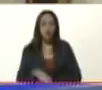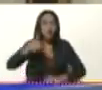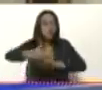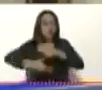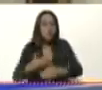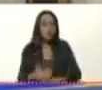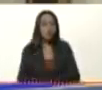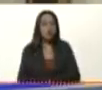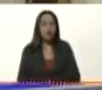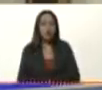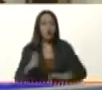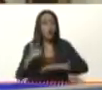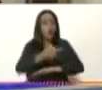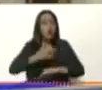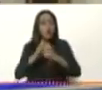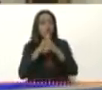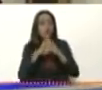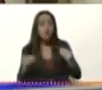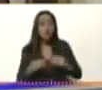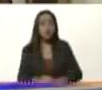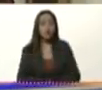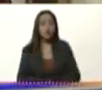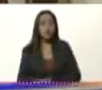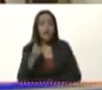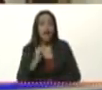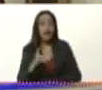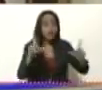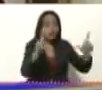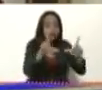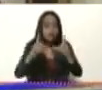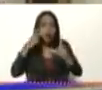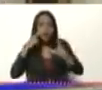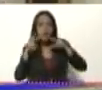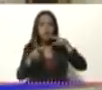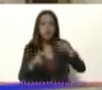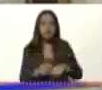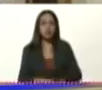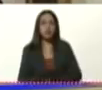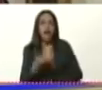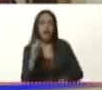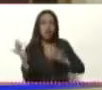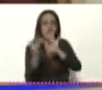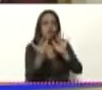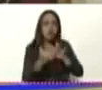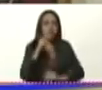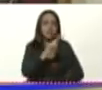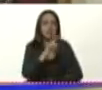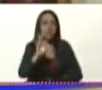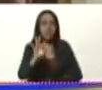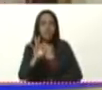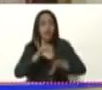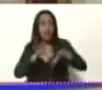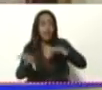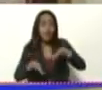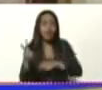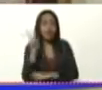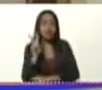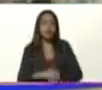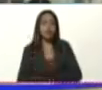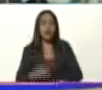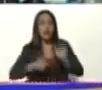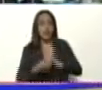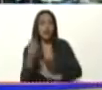progresivamente a todos los gobernadores y gobernadoras que están allí en la pantalla. Fíjense ustedes, estamos conectados con los 23 estados del país, más con el